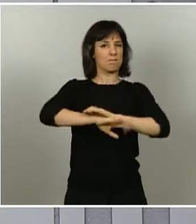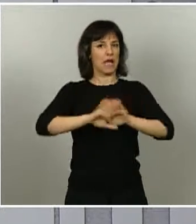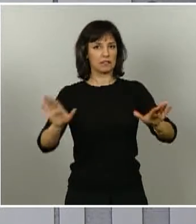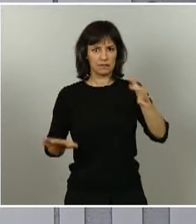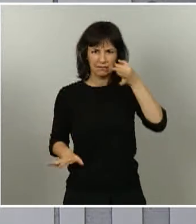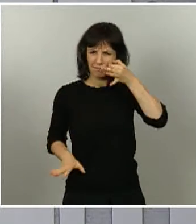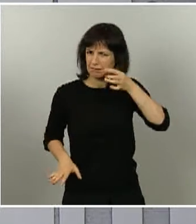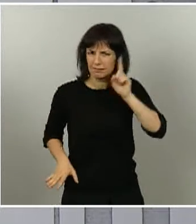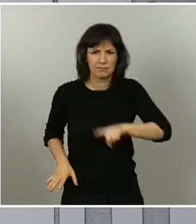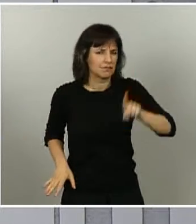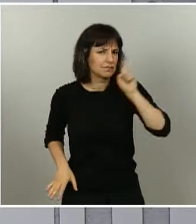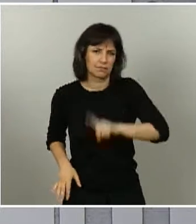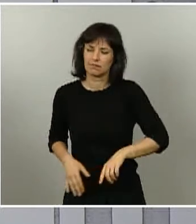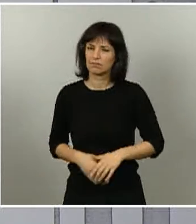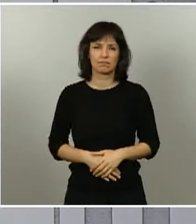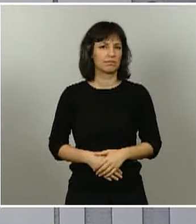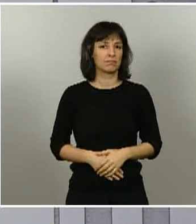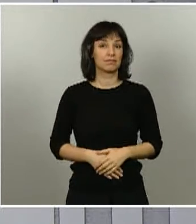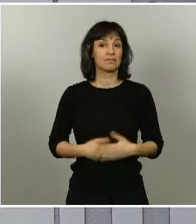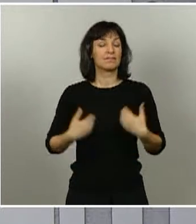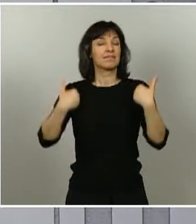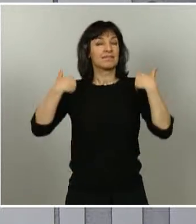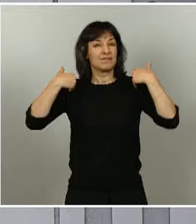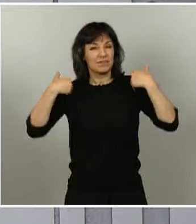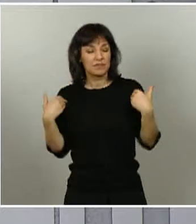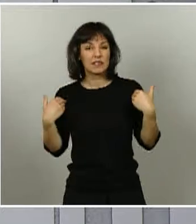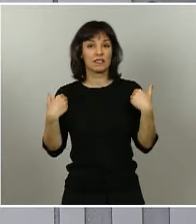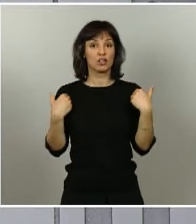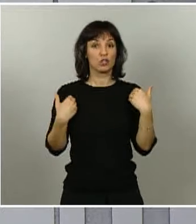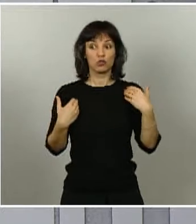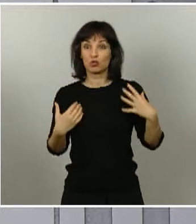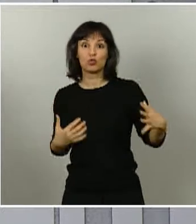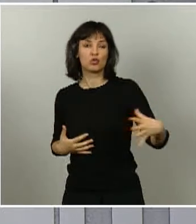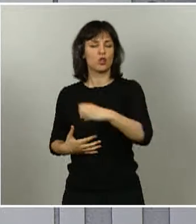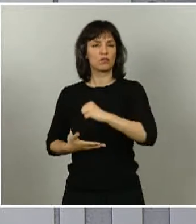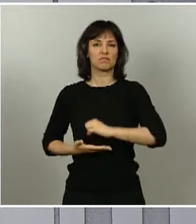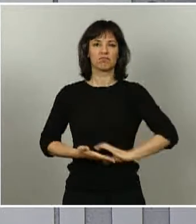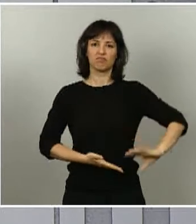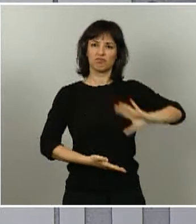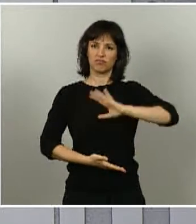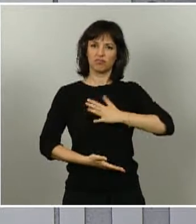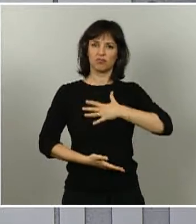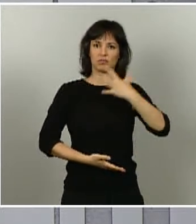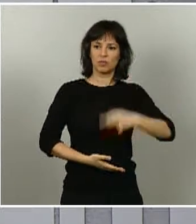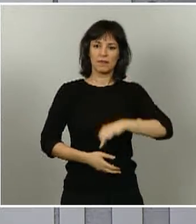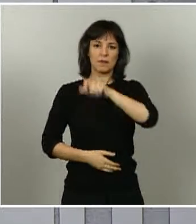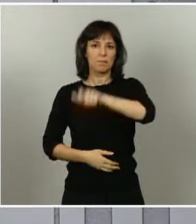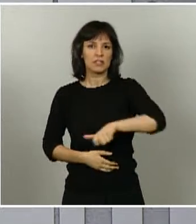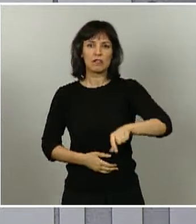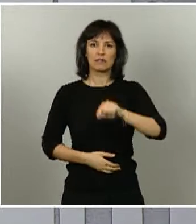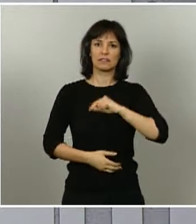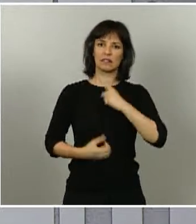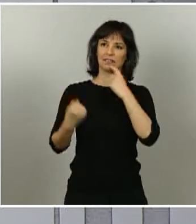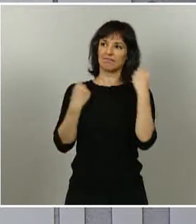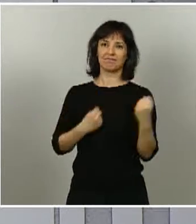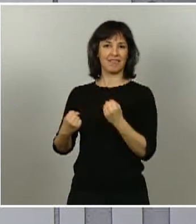La responsabilidad de que todos tengamos la capacidad de que las personas se puedan sentir protegidas con motivo